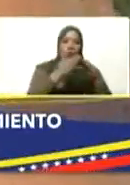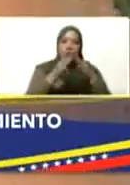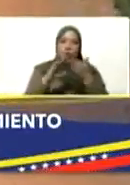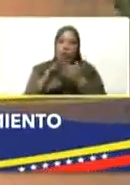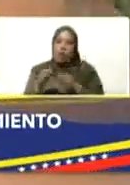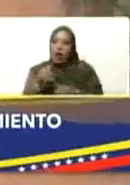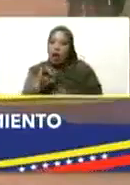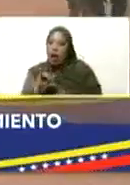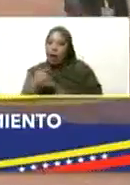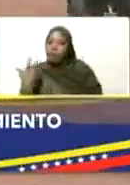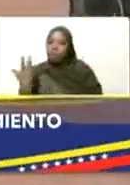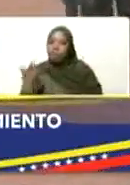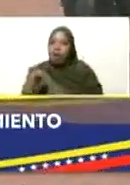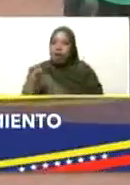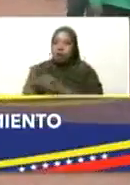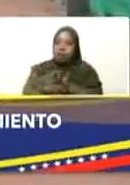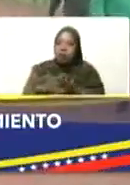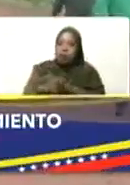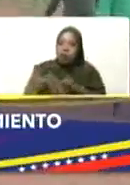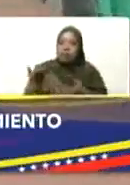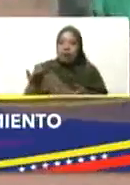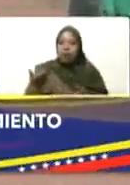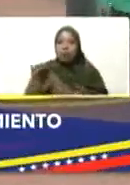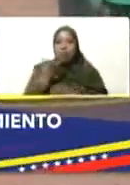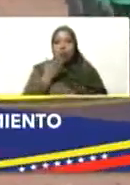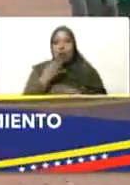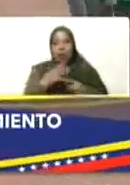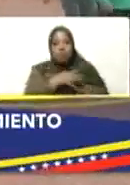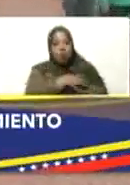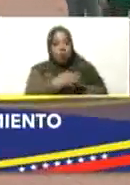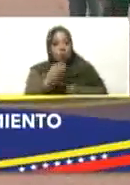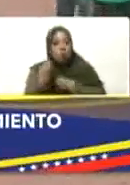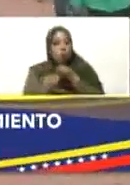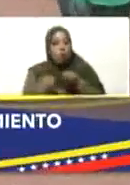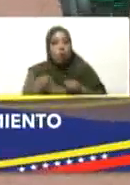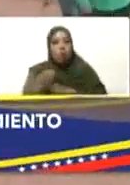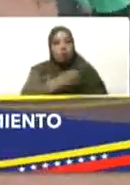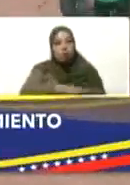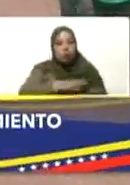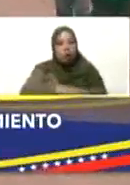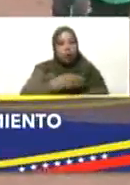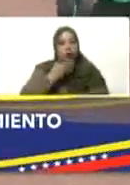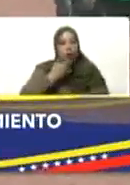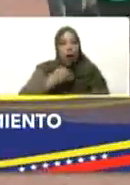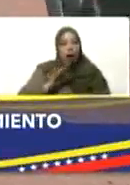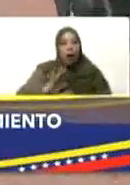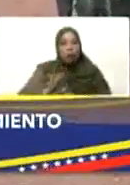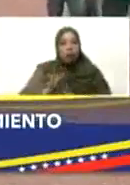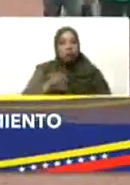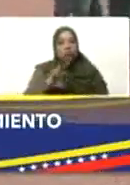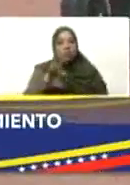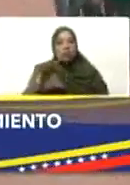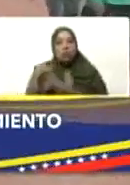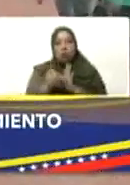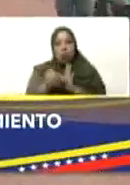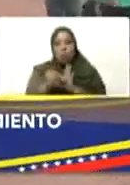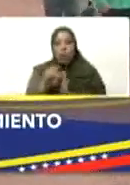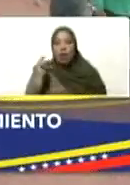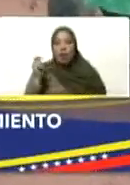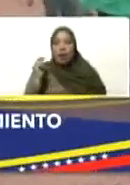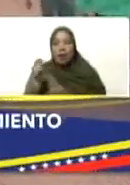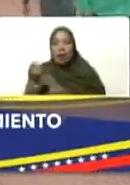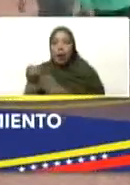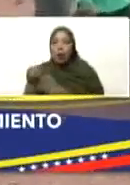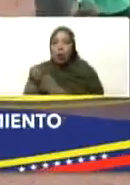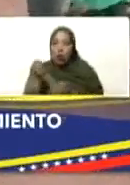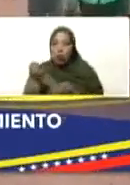Y esto es muestra de ello, presidente, como así usted nos lo ha indicado. Usted nos dio una tarea, de pasar de 25.000 hectáreas del cultivo de